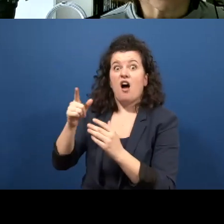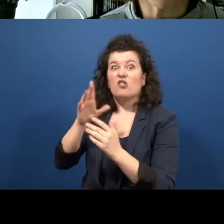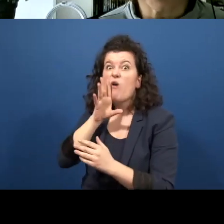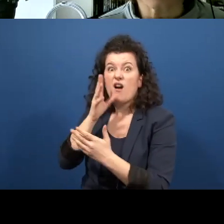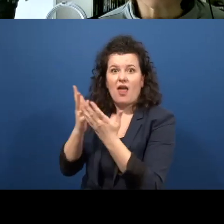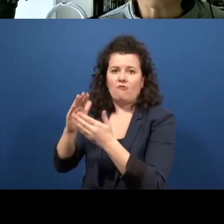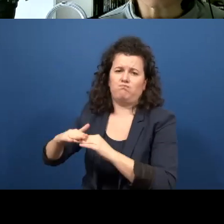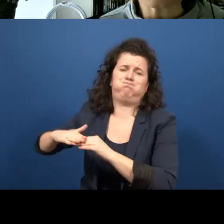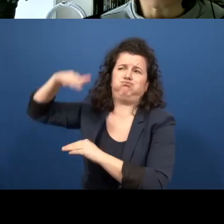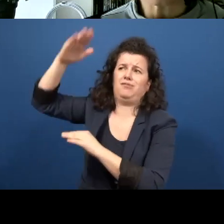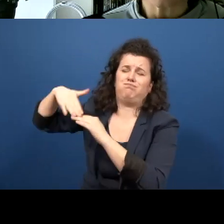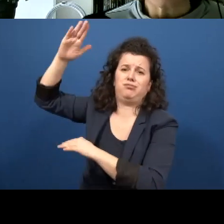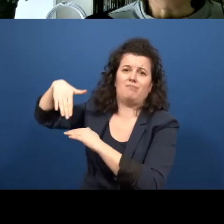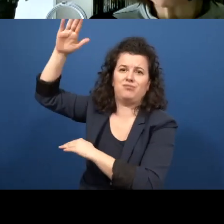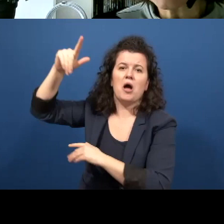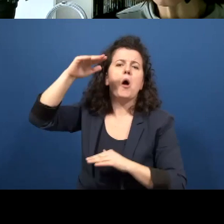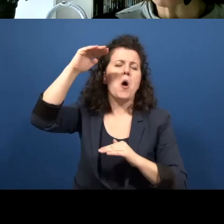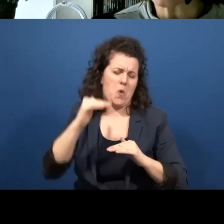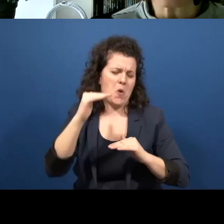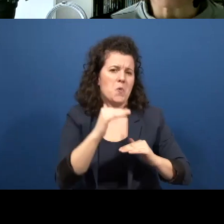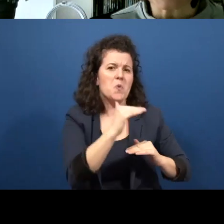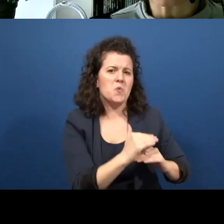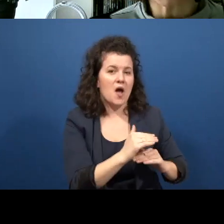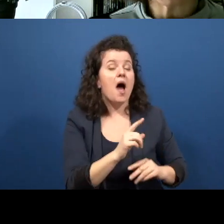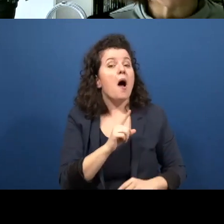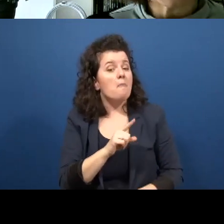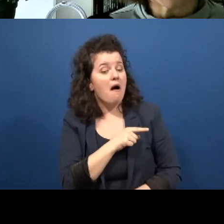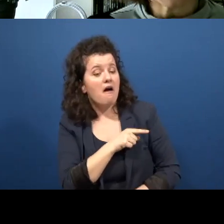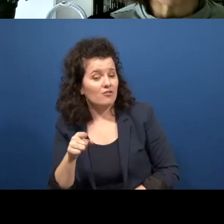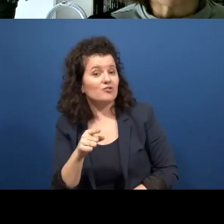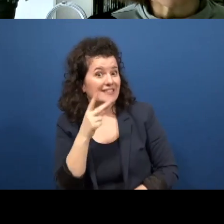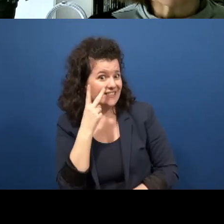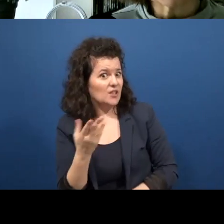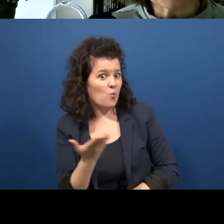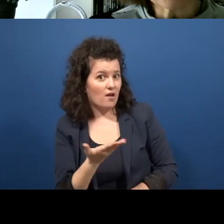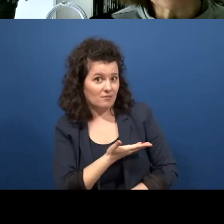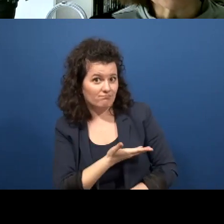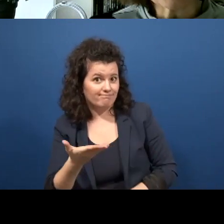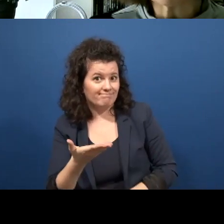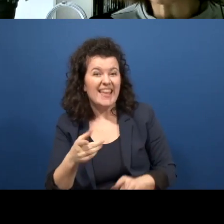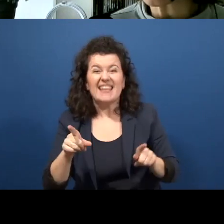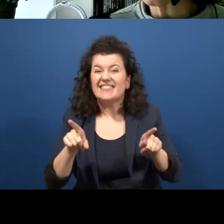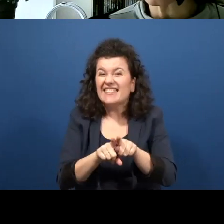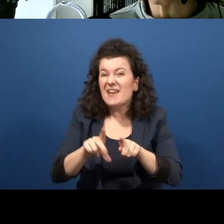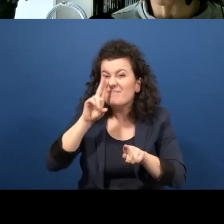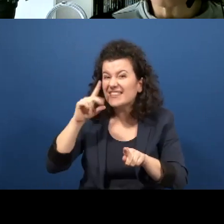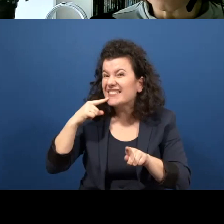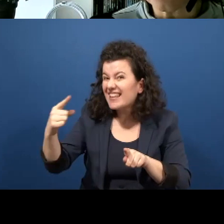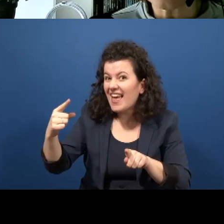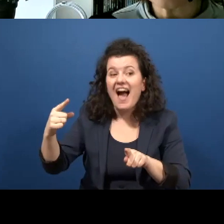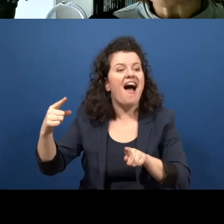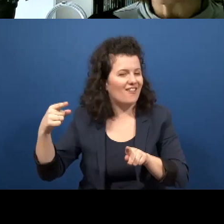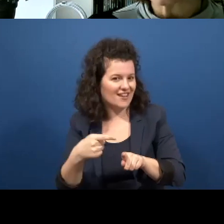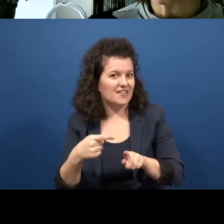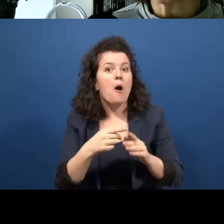es todavía muy poco comparado con la cantidad de lenguas orales, pero confirmando lo que dijo